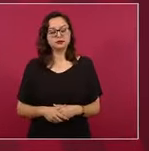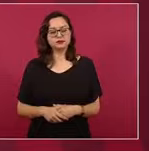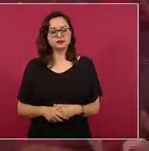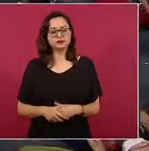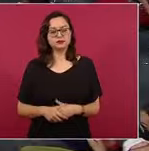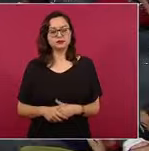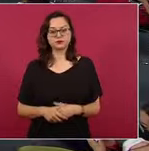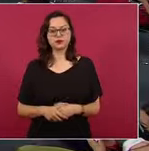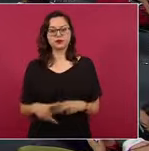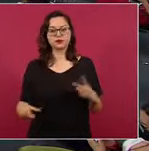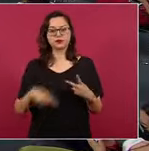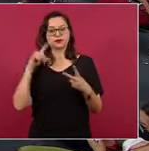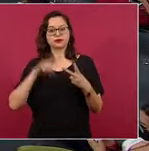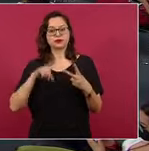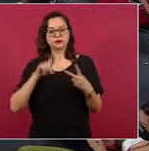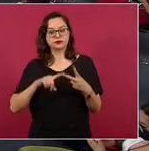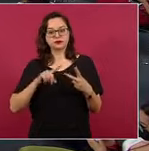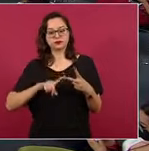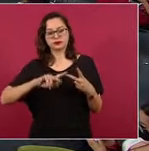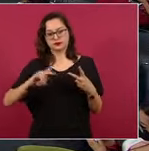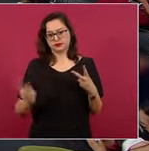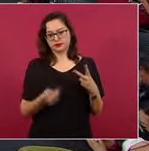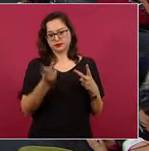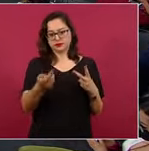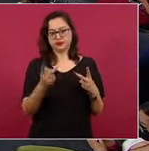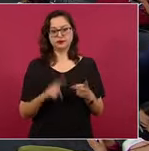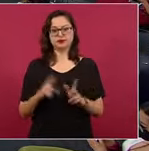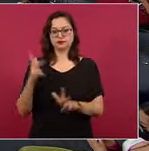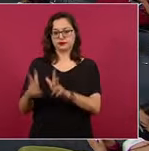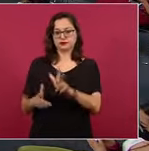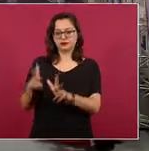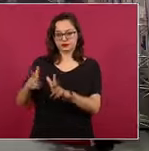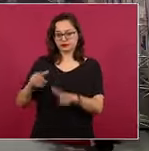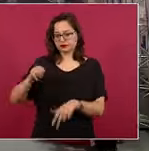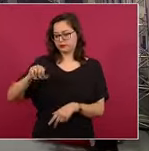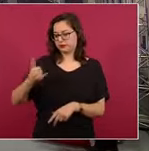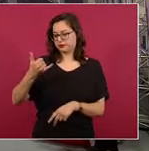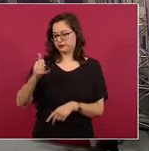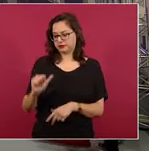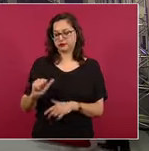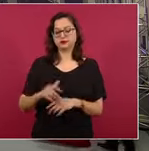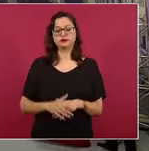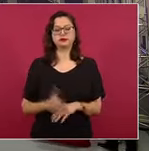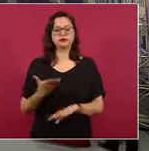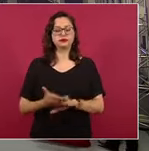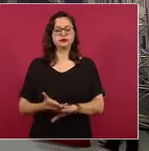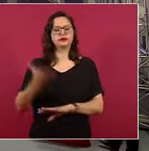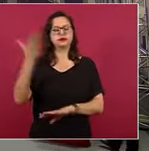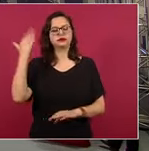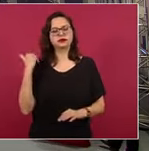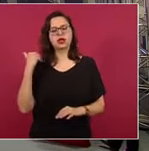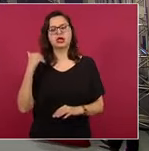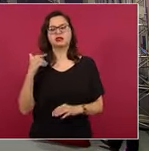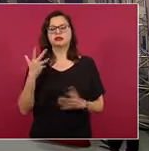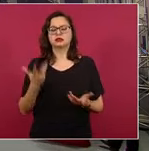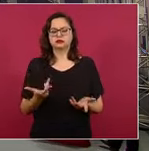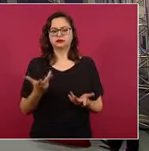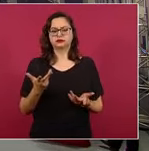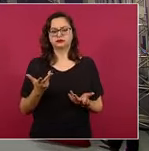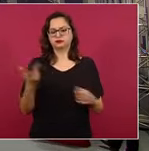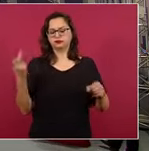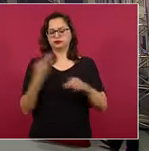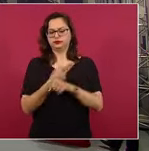Bien, presidente. En una segunda pregunta que tiene que ver con el asunto del Tren Maya. Ya usted hace unos días mencionaba que van a dejar los tramos que